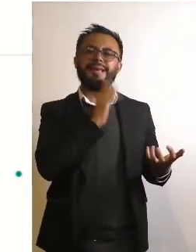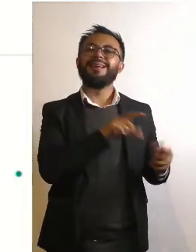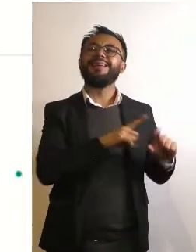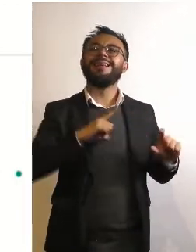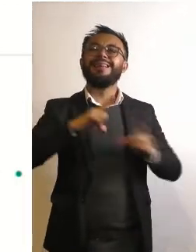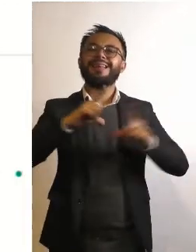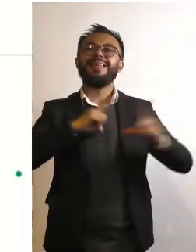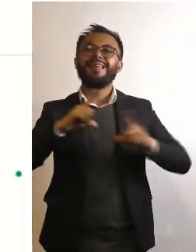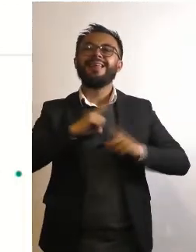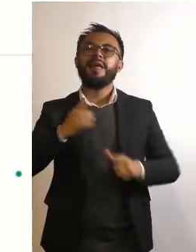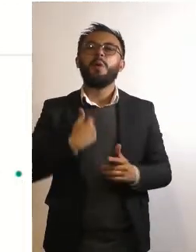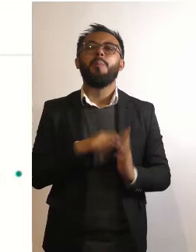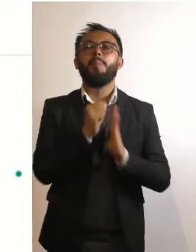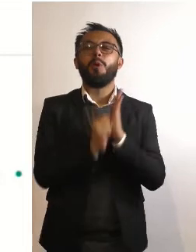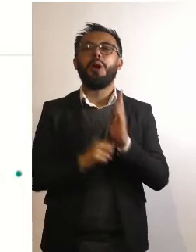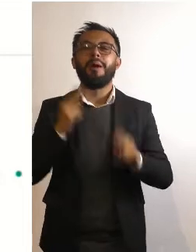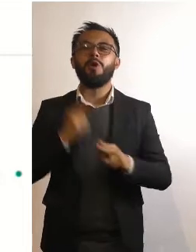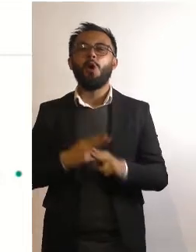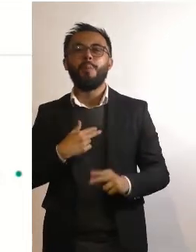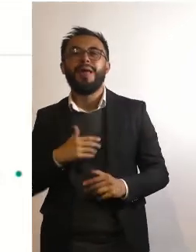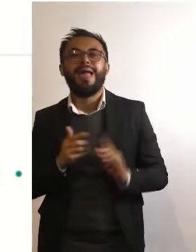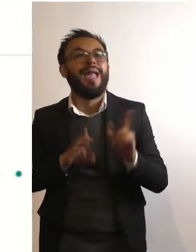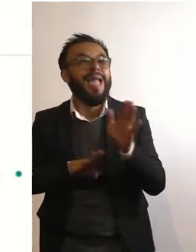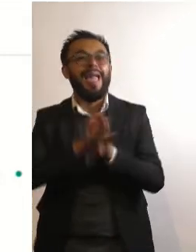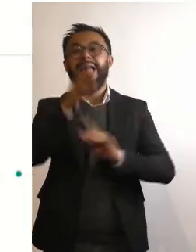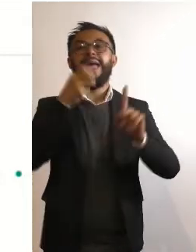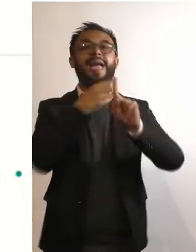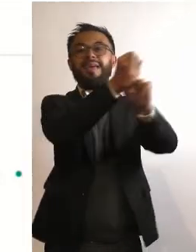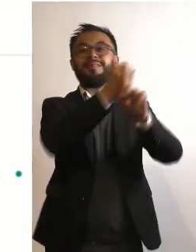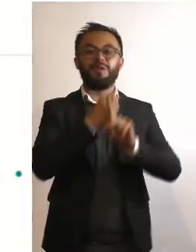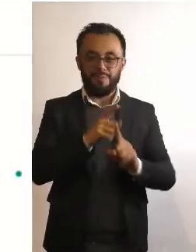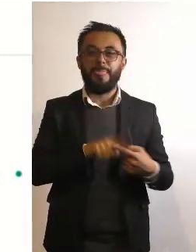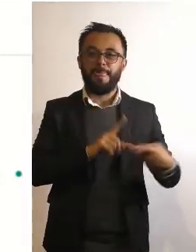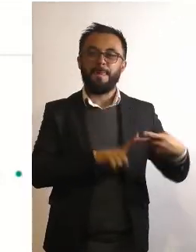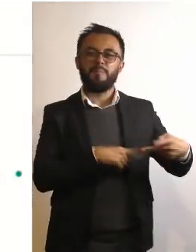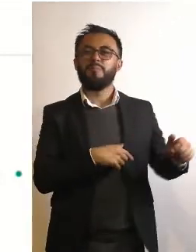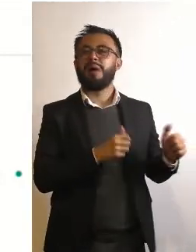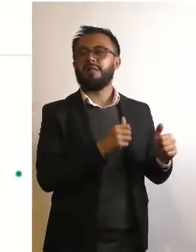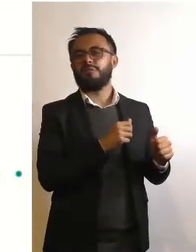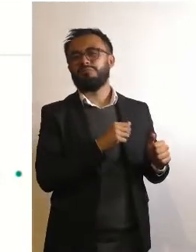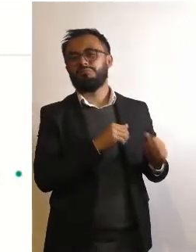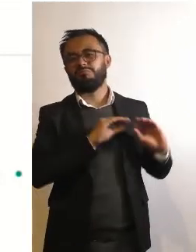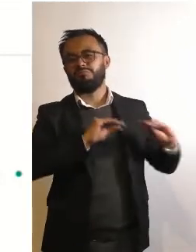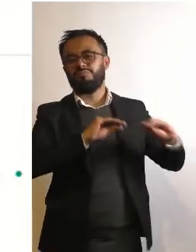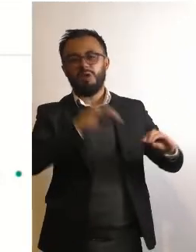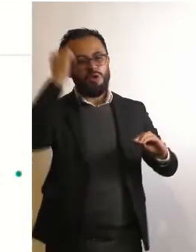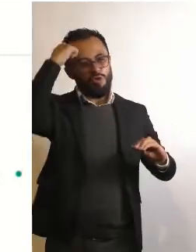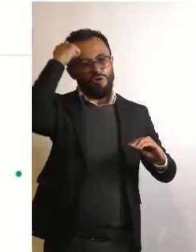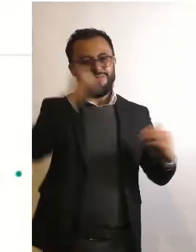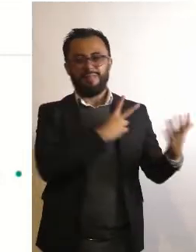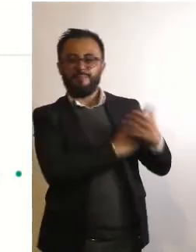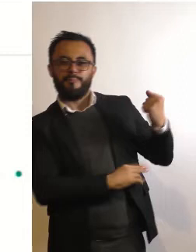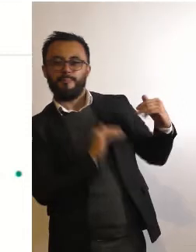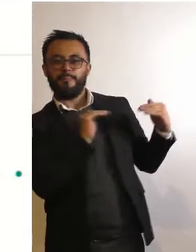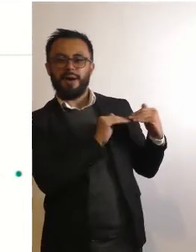Nuestra deserción anual actualmente está en un 6.21% con relación a la nacional